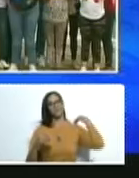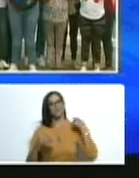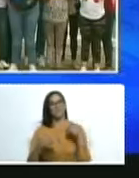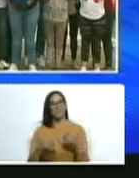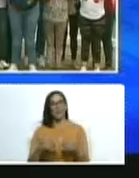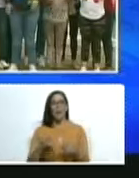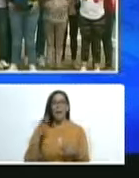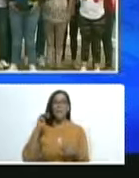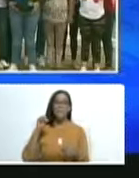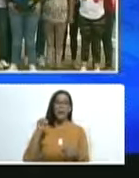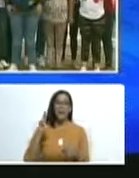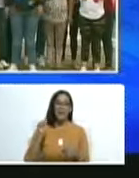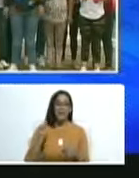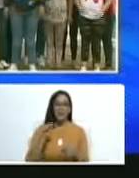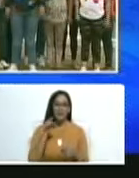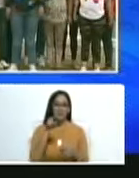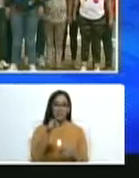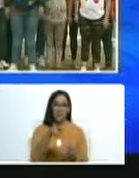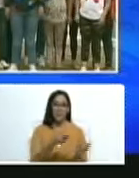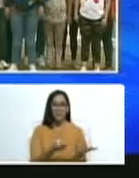te invito